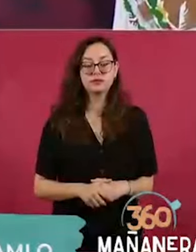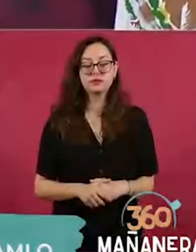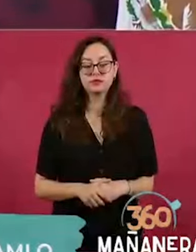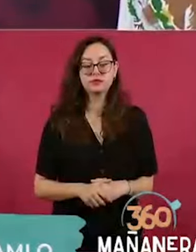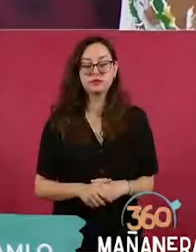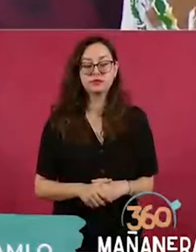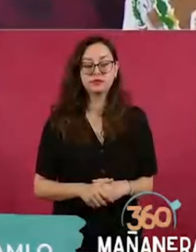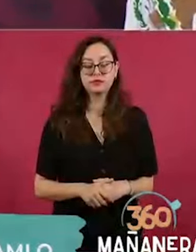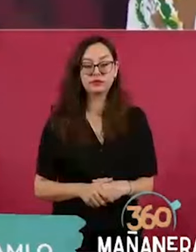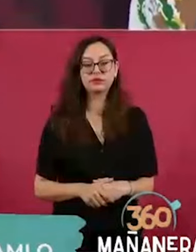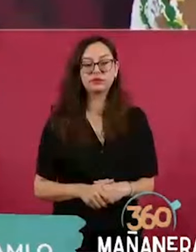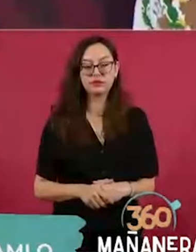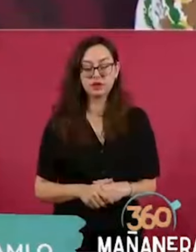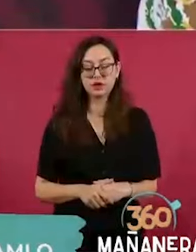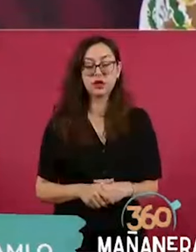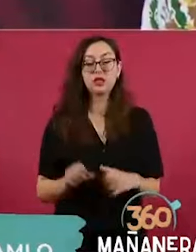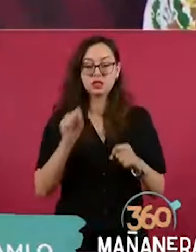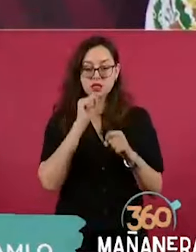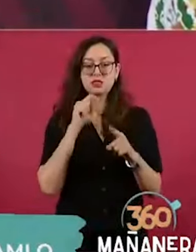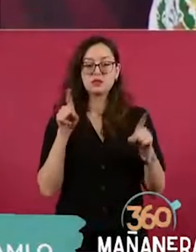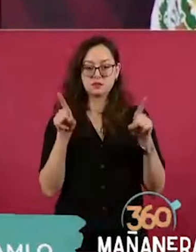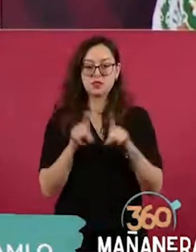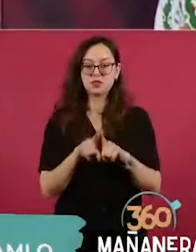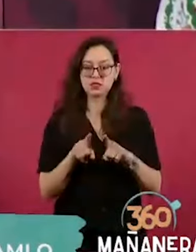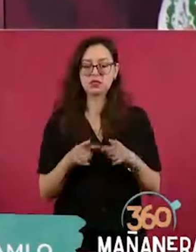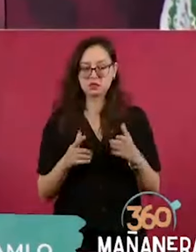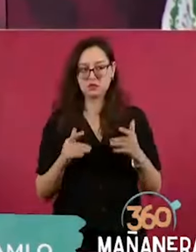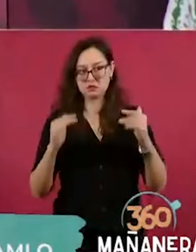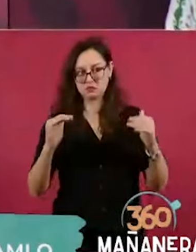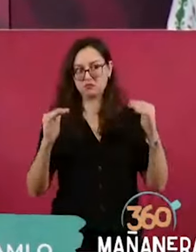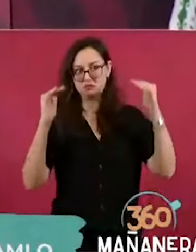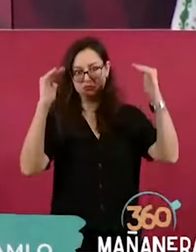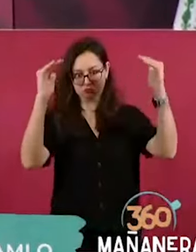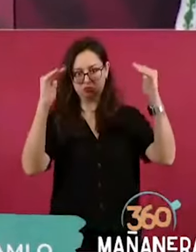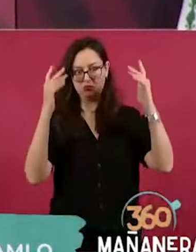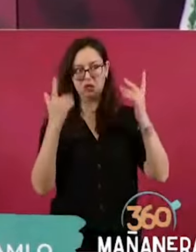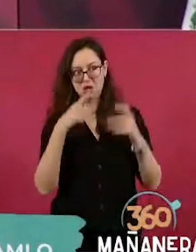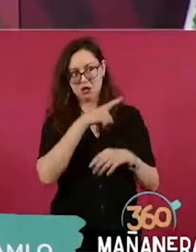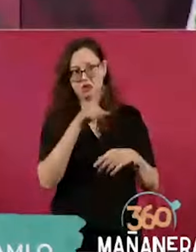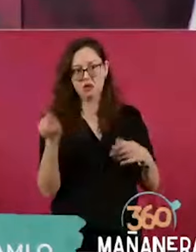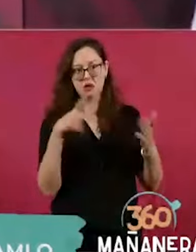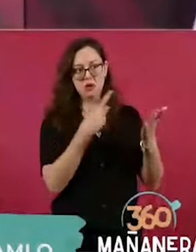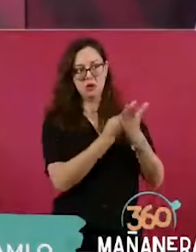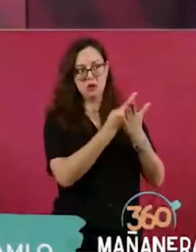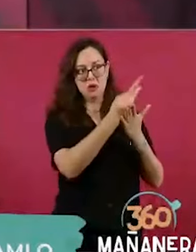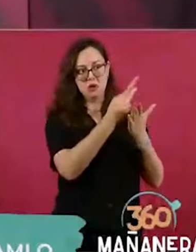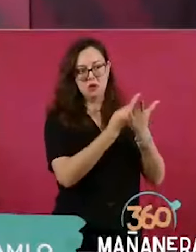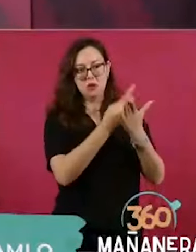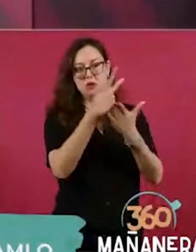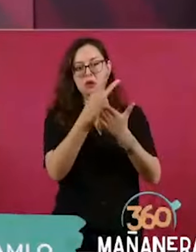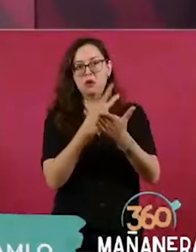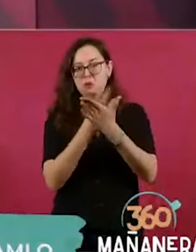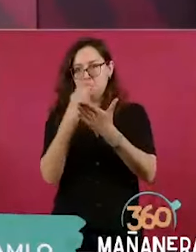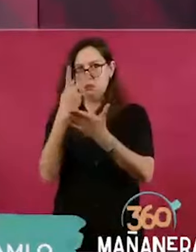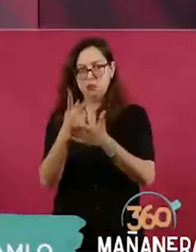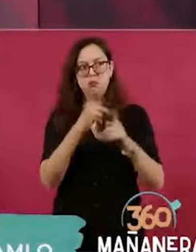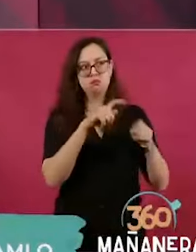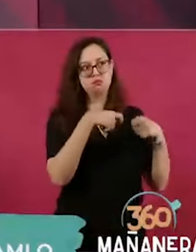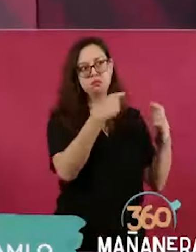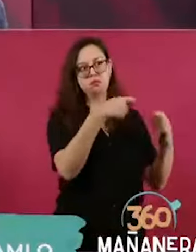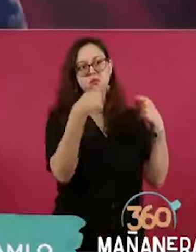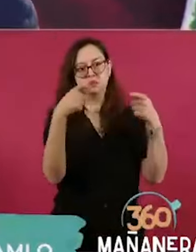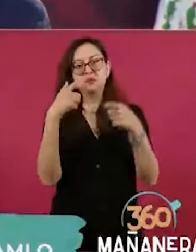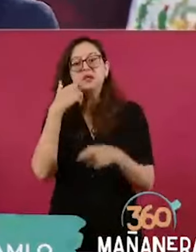también los de más alto Rango no y los periodistas conductores de